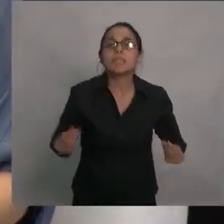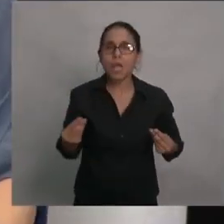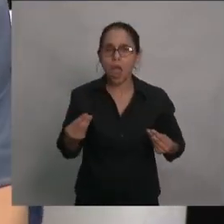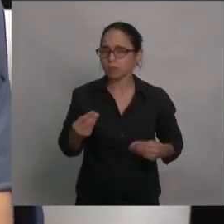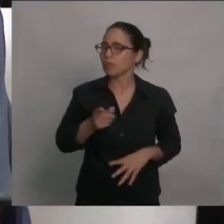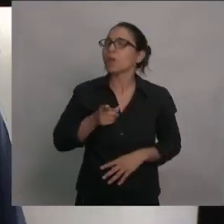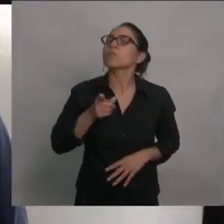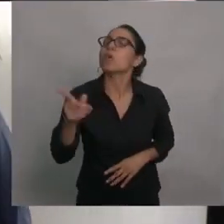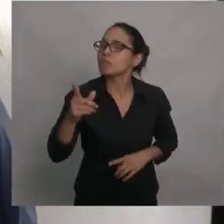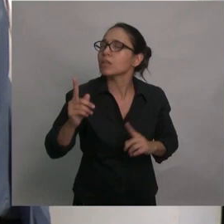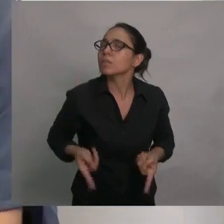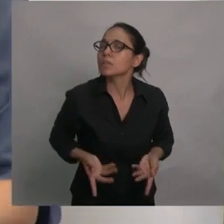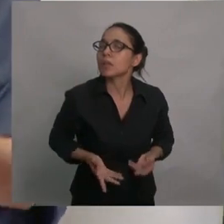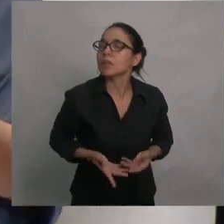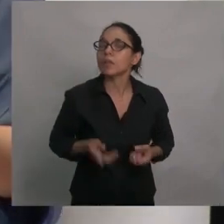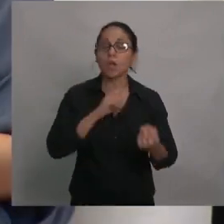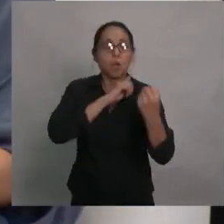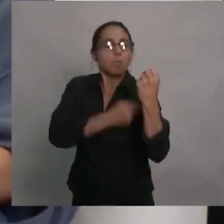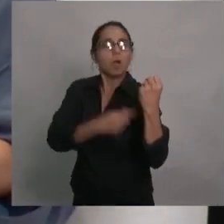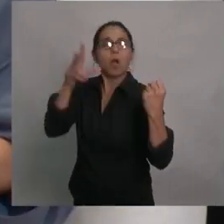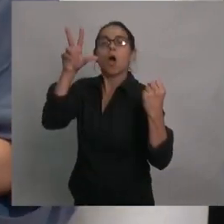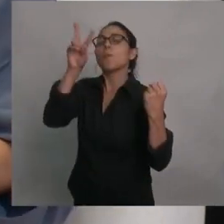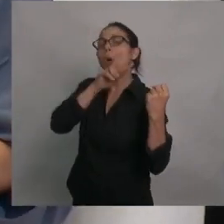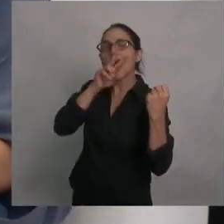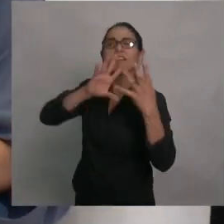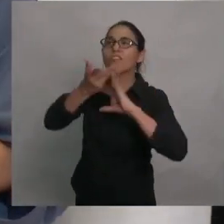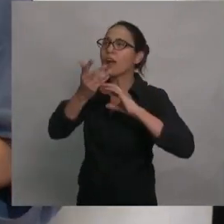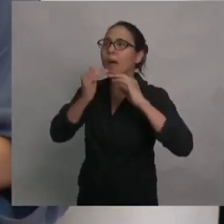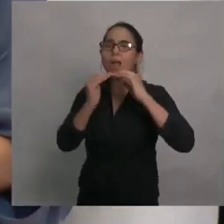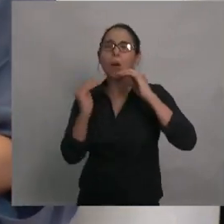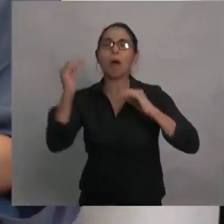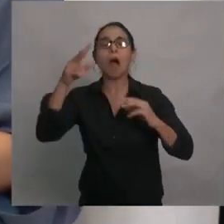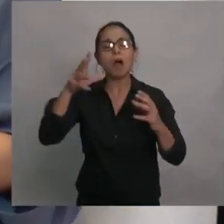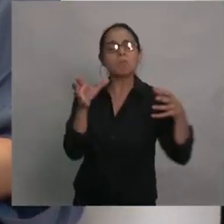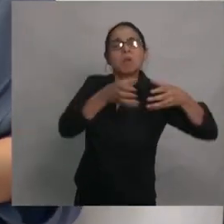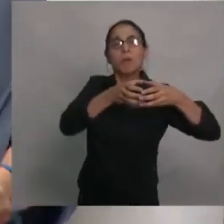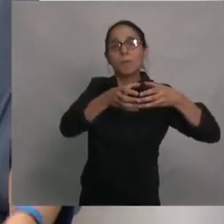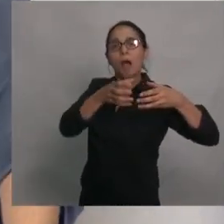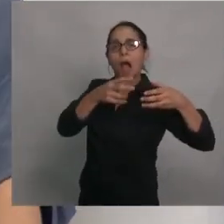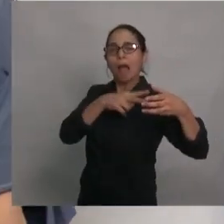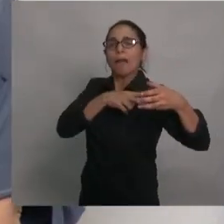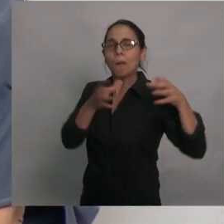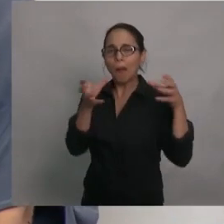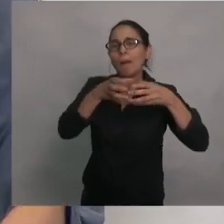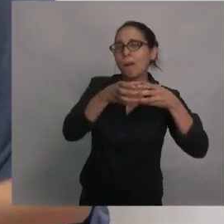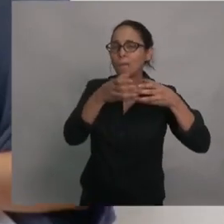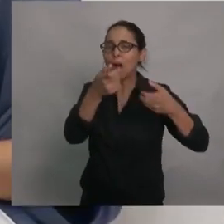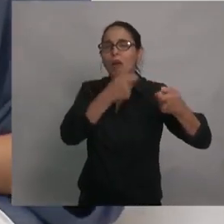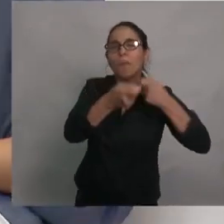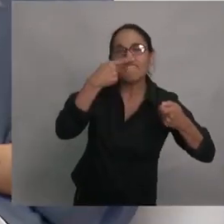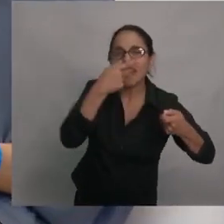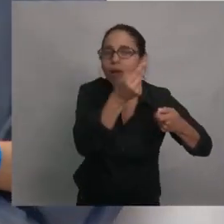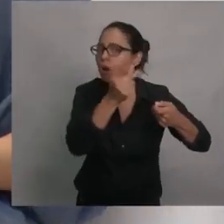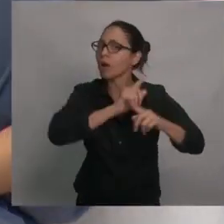oponen también a un feminismo clasista, elitista y corporativo.